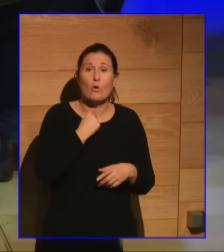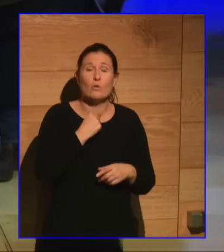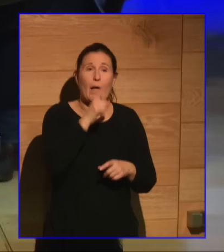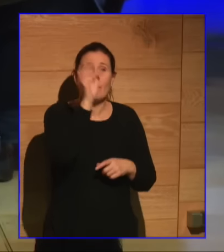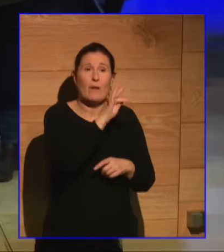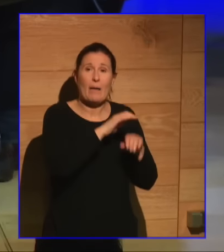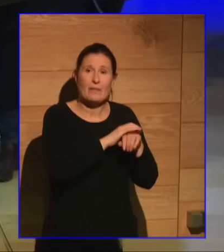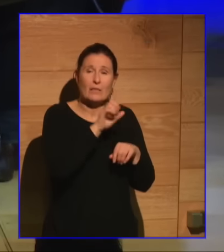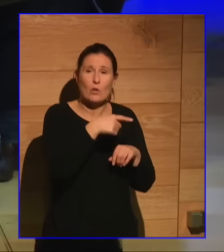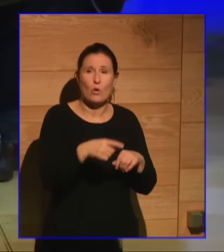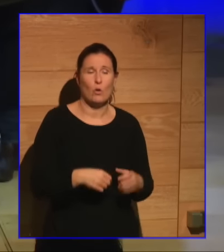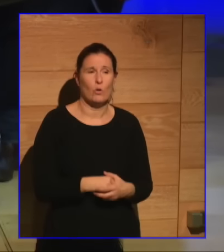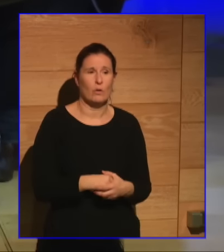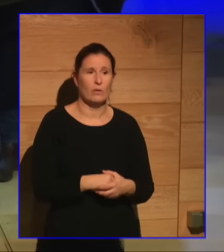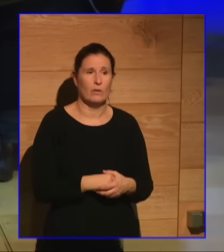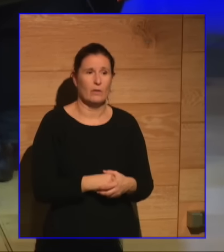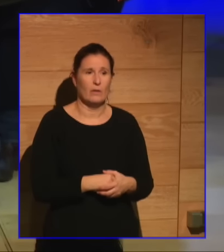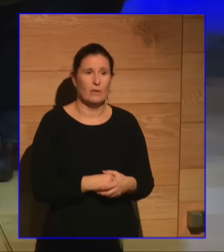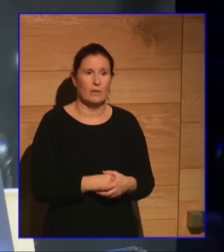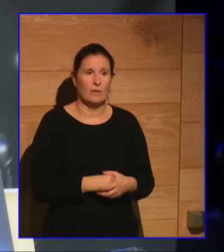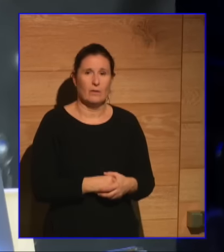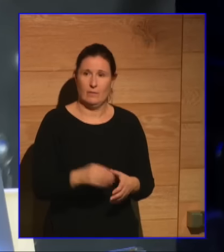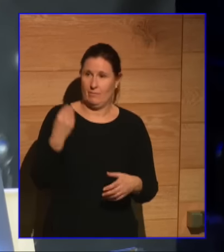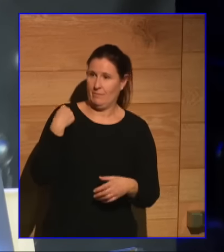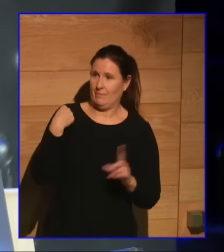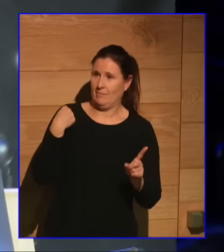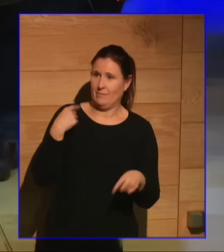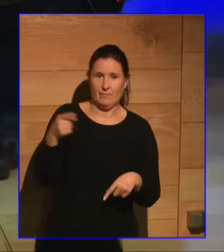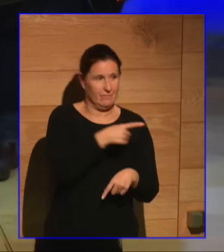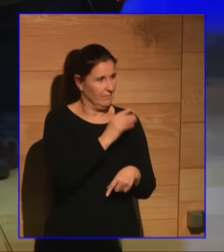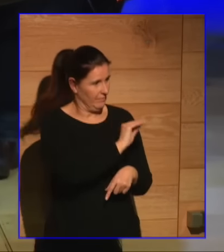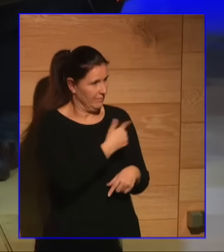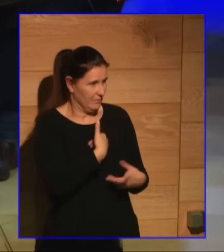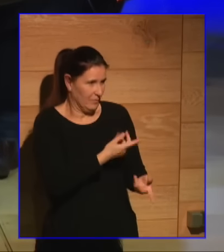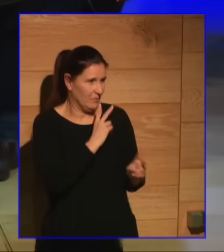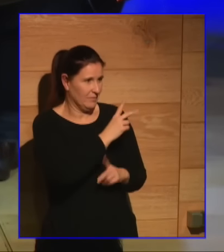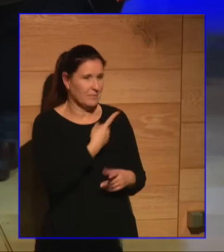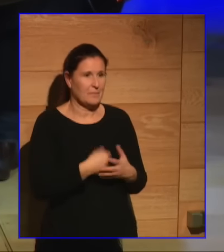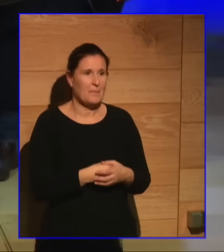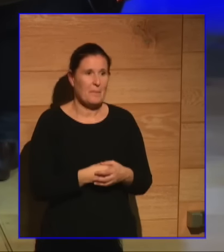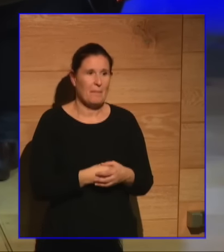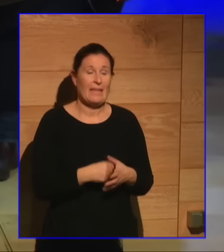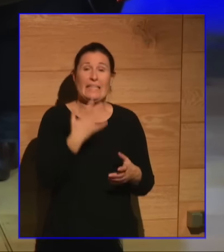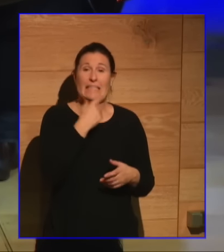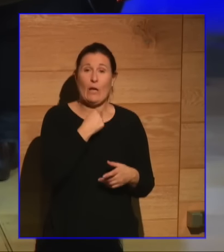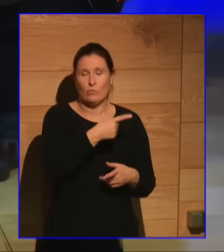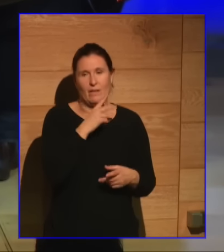Amistad? A mí mucho. Vale, pues vamos allá. Venga. Claro, es que mejor que hable el que le gusta,